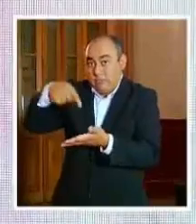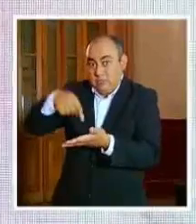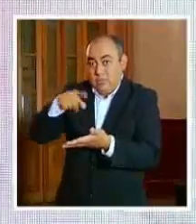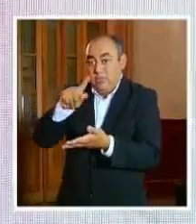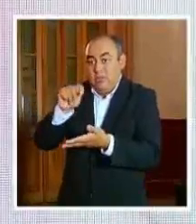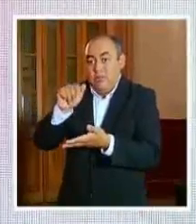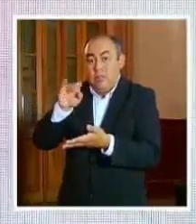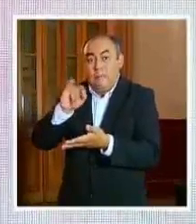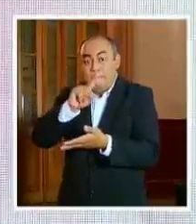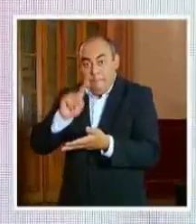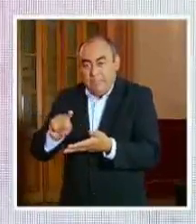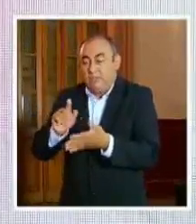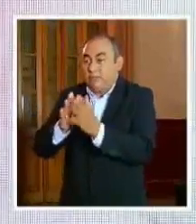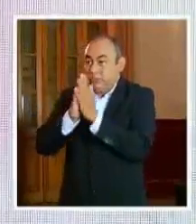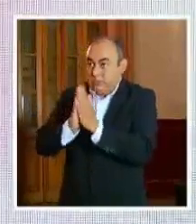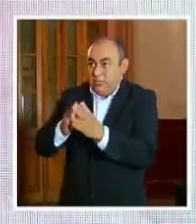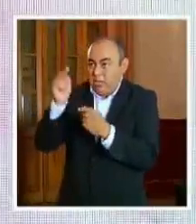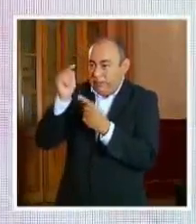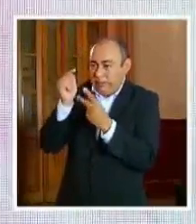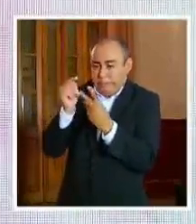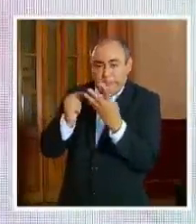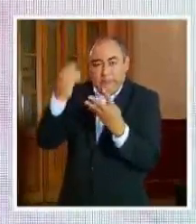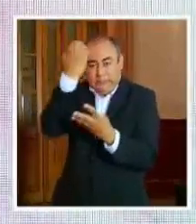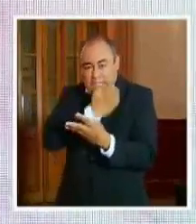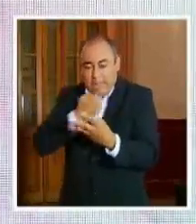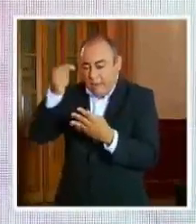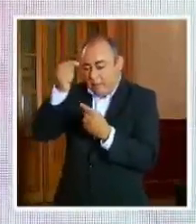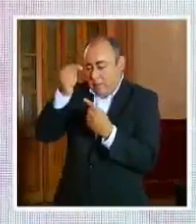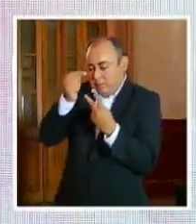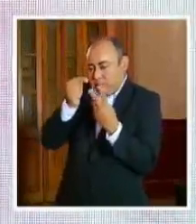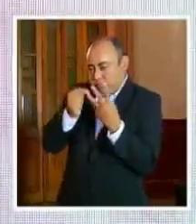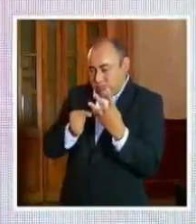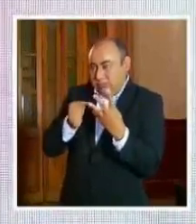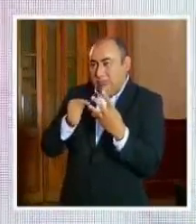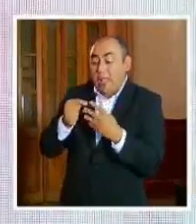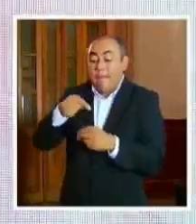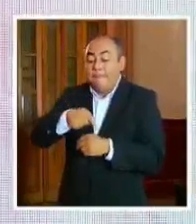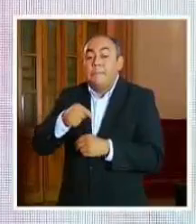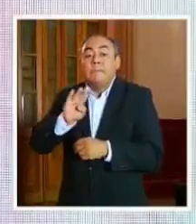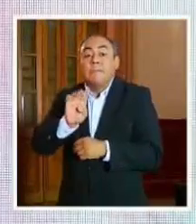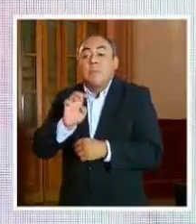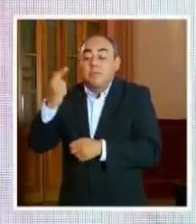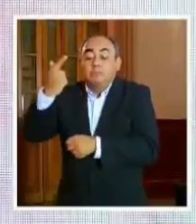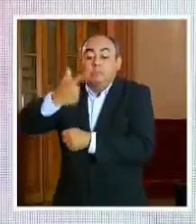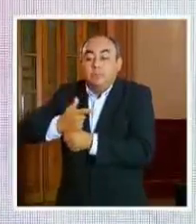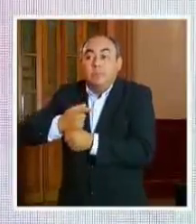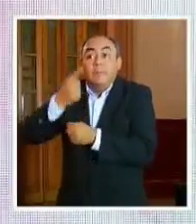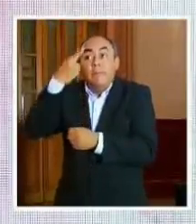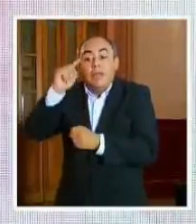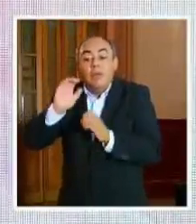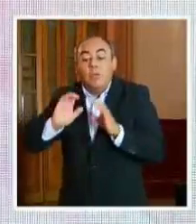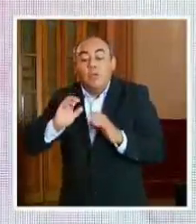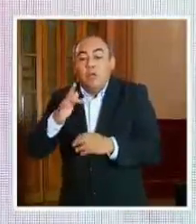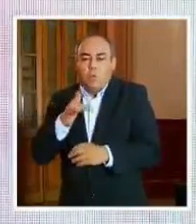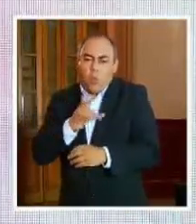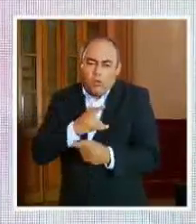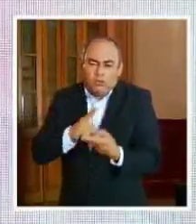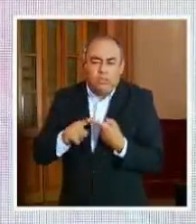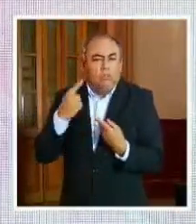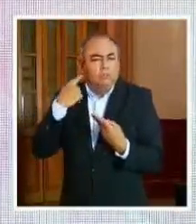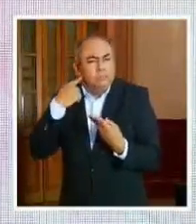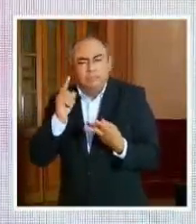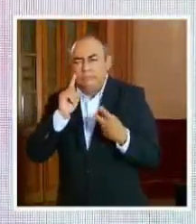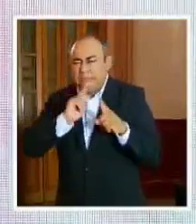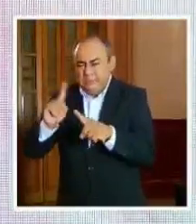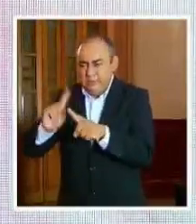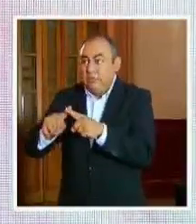tamizaje auditivo y con un tamizaje cardíaco que puede identificar posibles trastornos en el corazón y que puedan